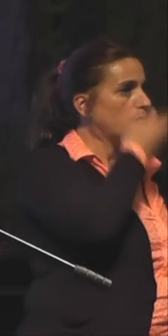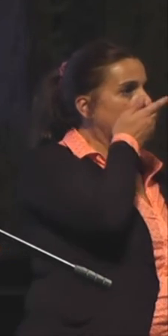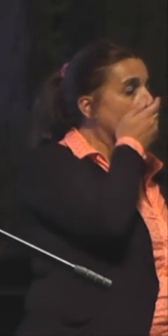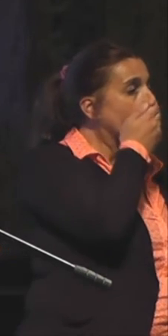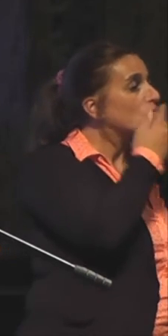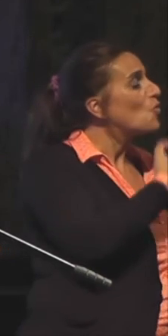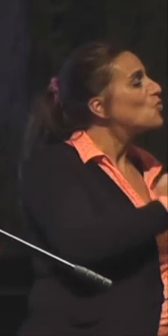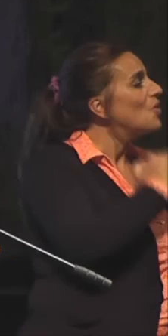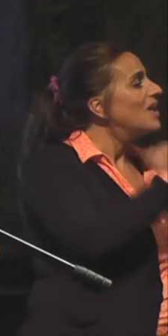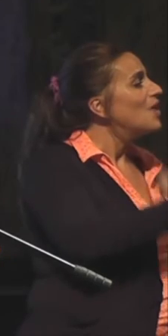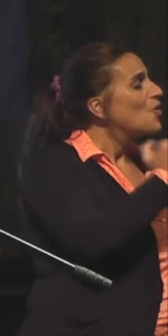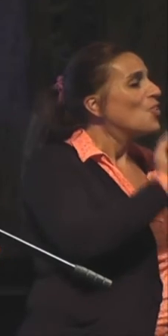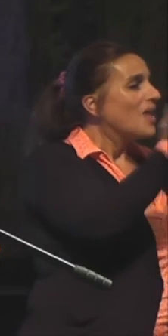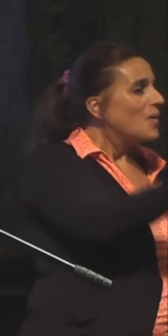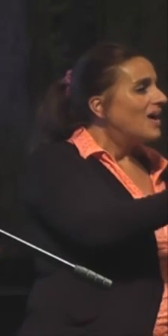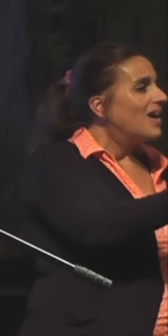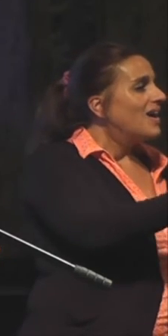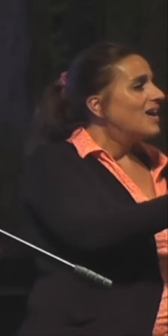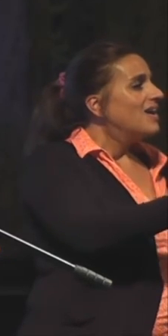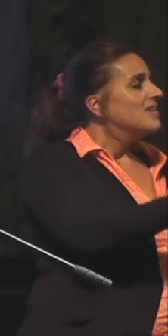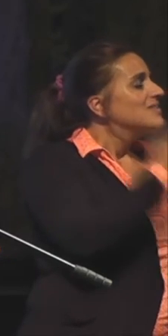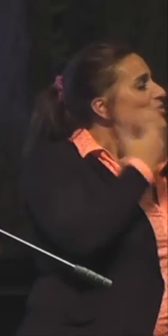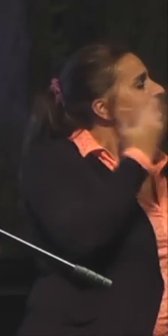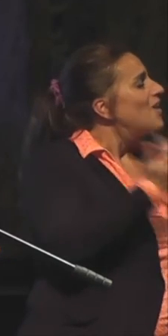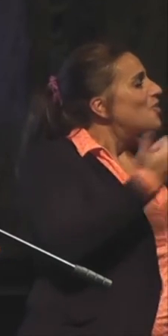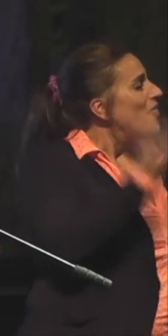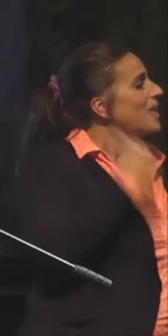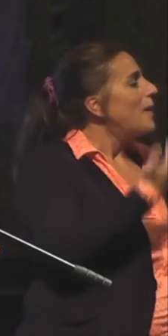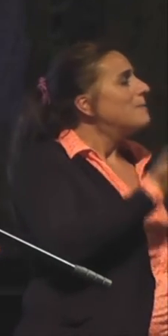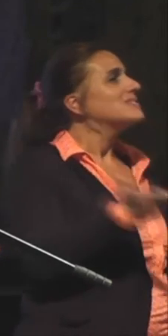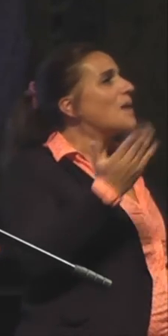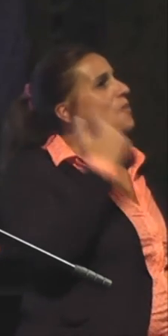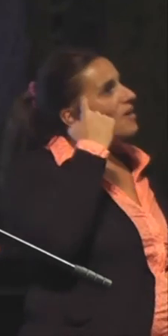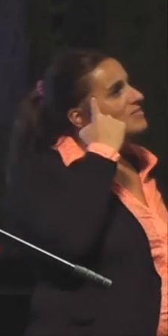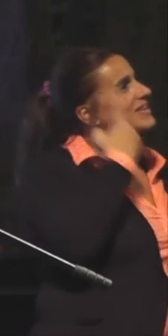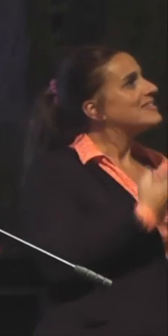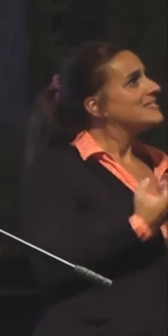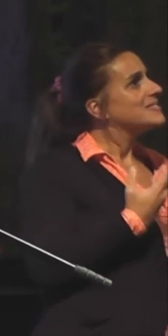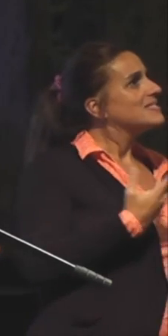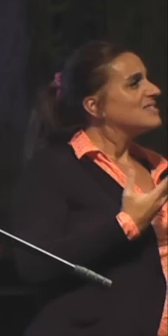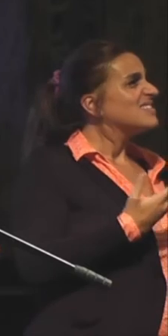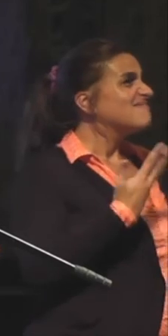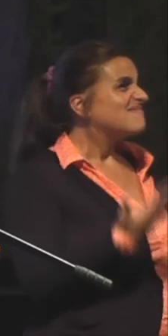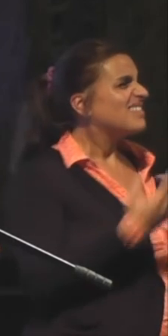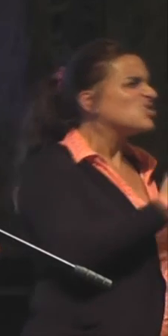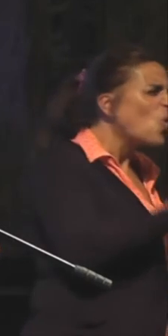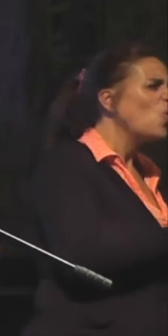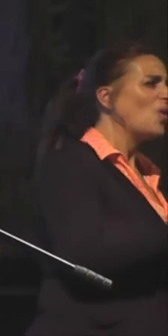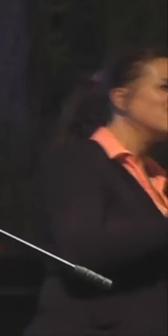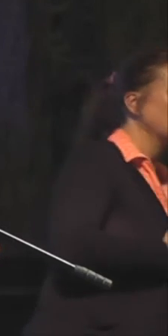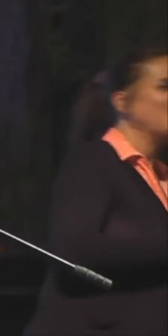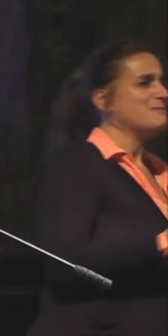le contaba rellena magdalena que estos días empezamos a lo que hacemos siempre cuando uno viene medio solo cansado una